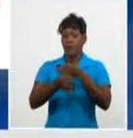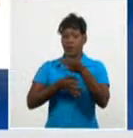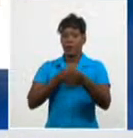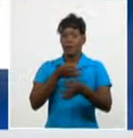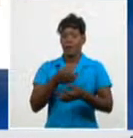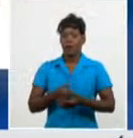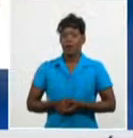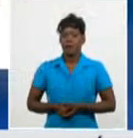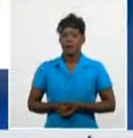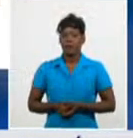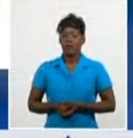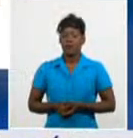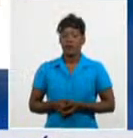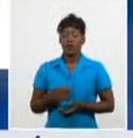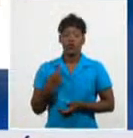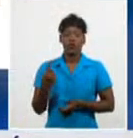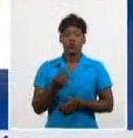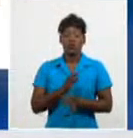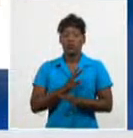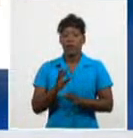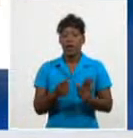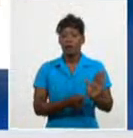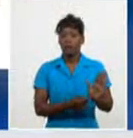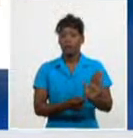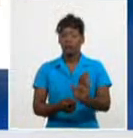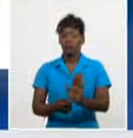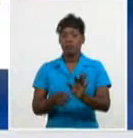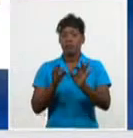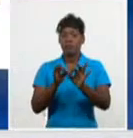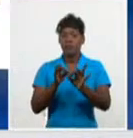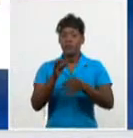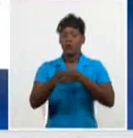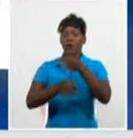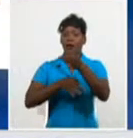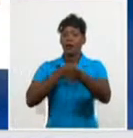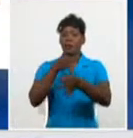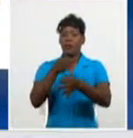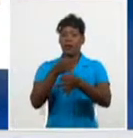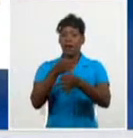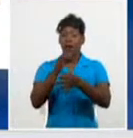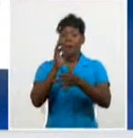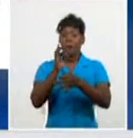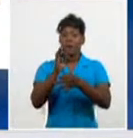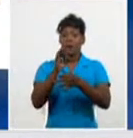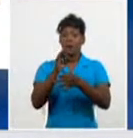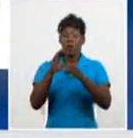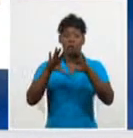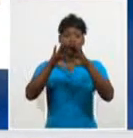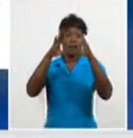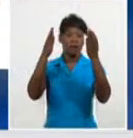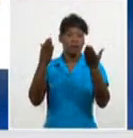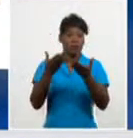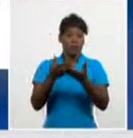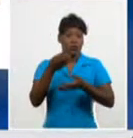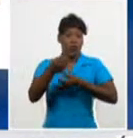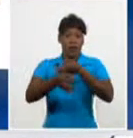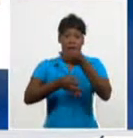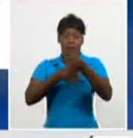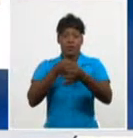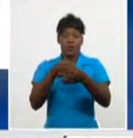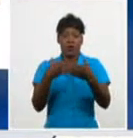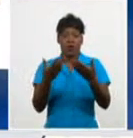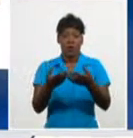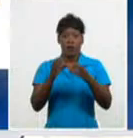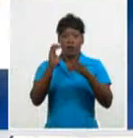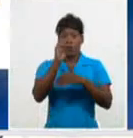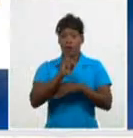se demostró, o por lo menos es lo que se ha planteado internacionalmente por la Organización Mundial